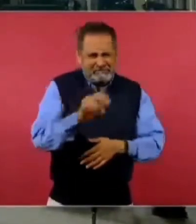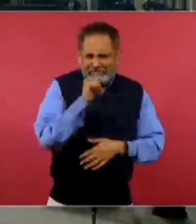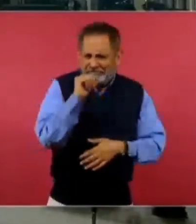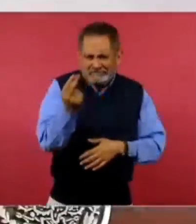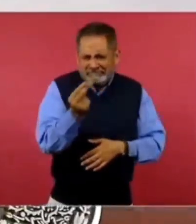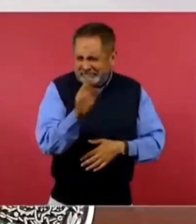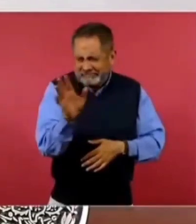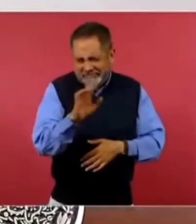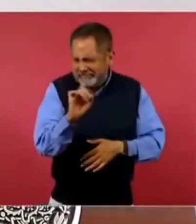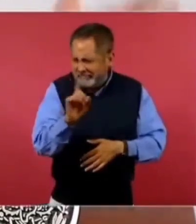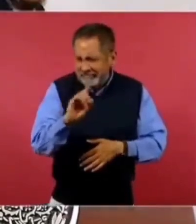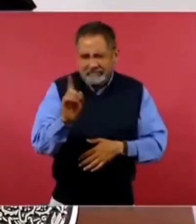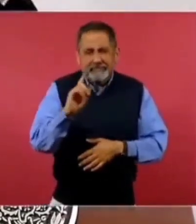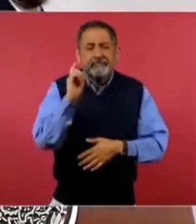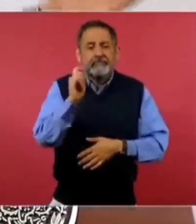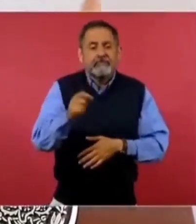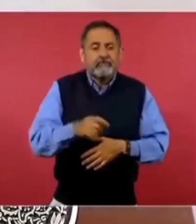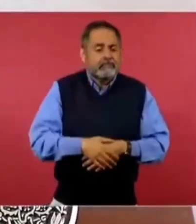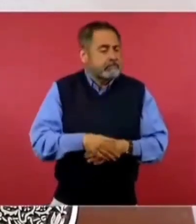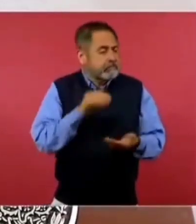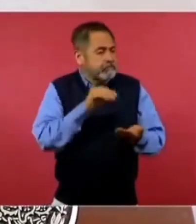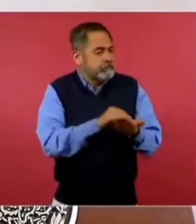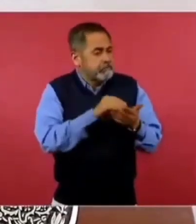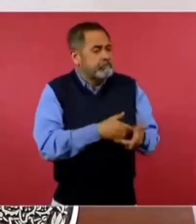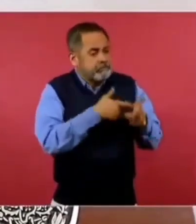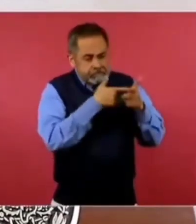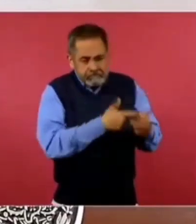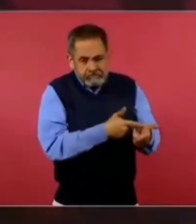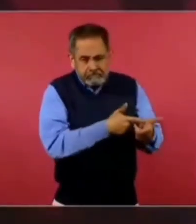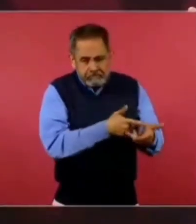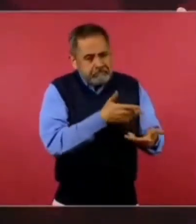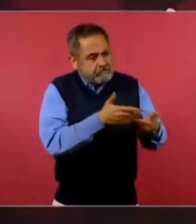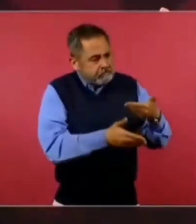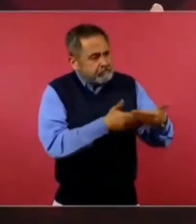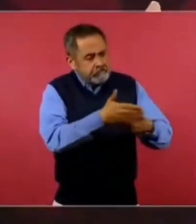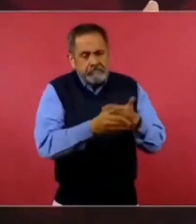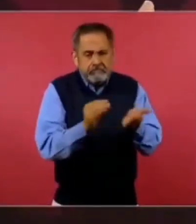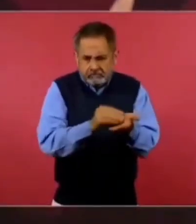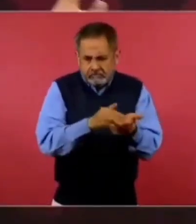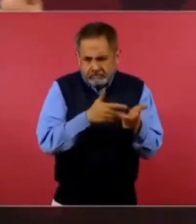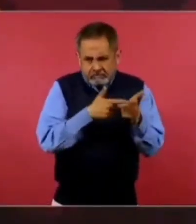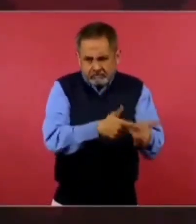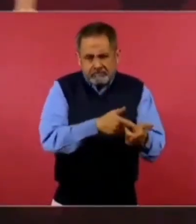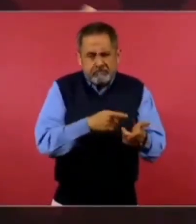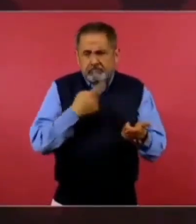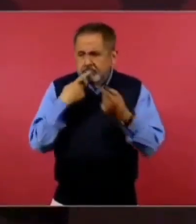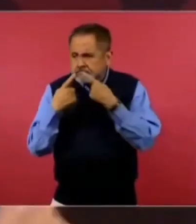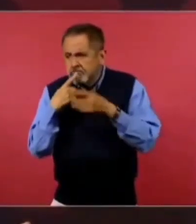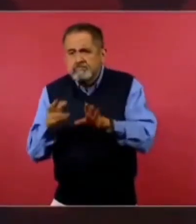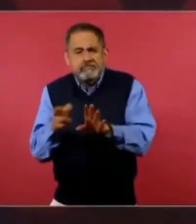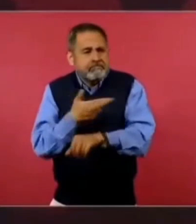más que continúe el debate, ¿sí?, sobre